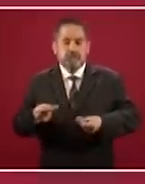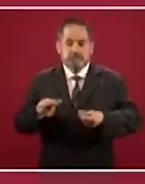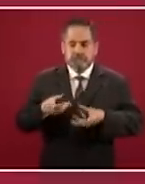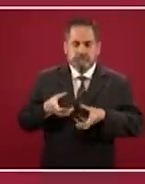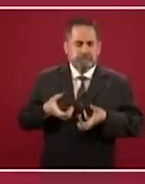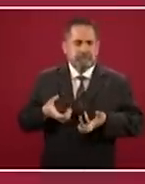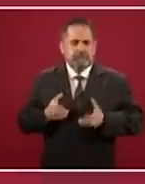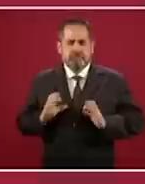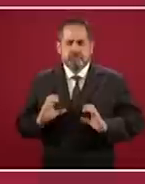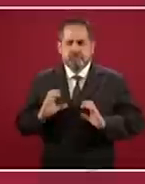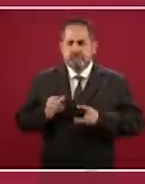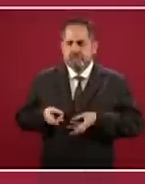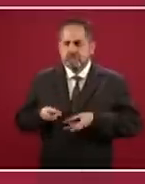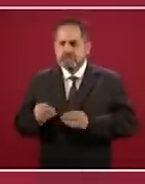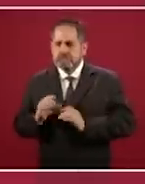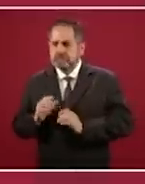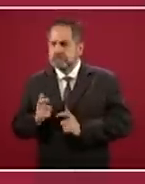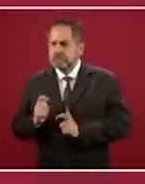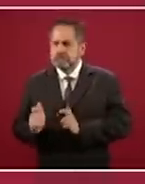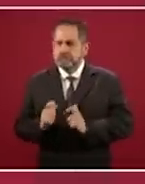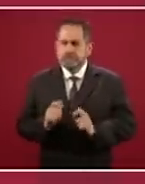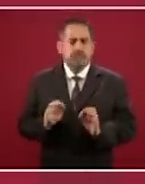públicas,